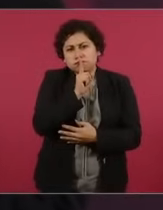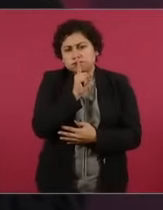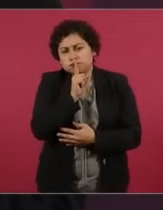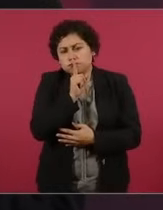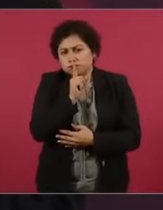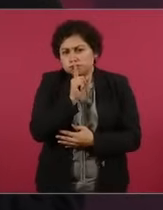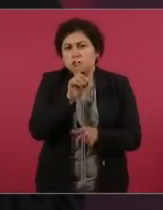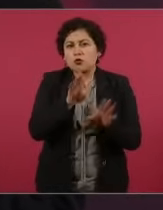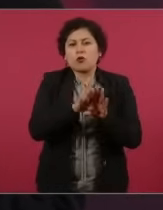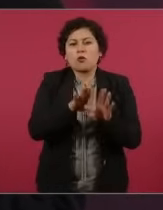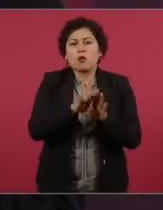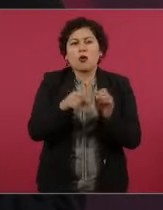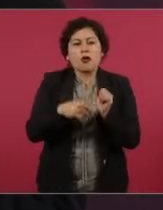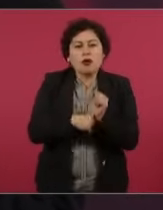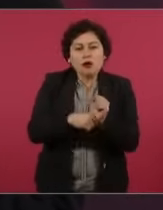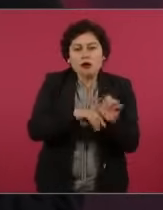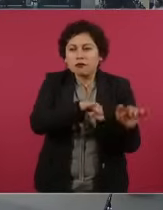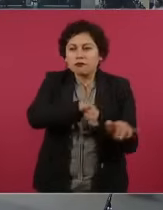gobierno fue?